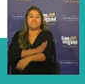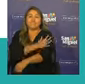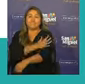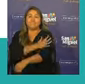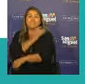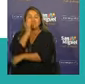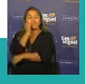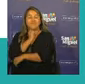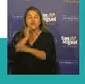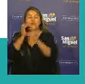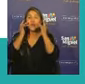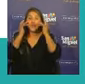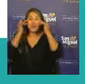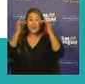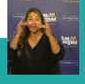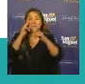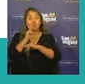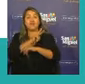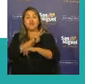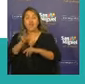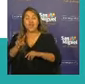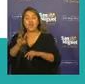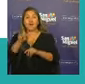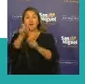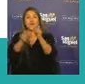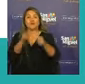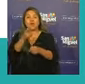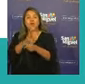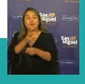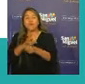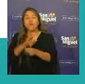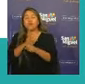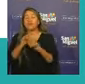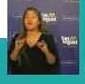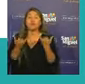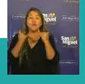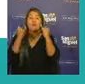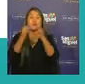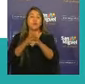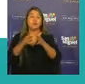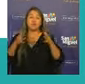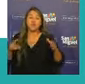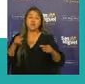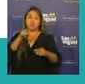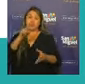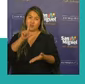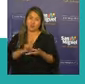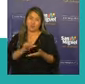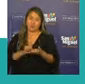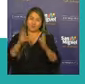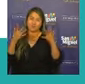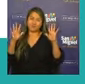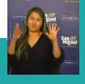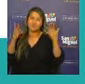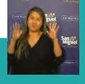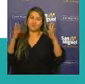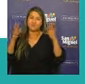Lo bien que lo pasan y lo bien que les hace a cada una y uno de ustedes.